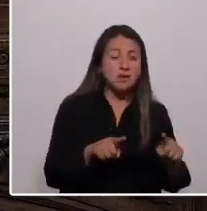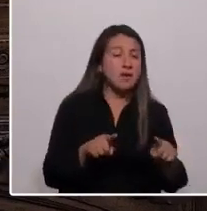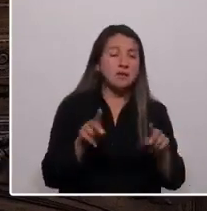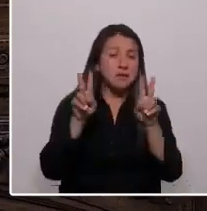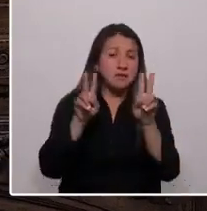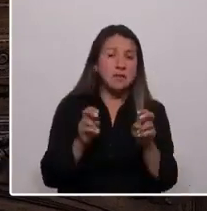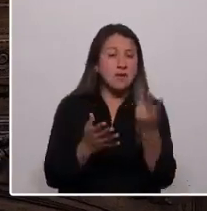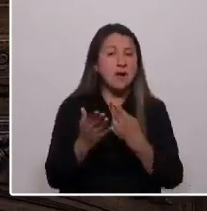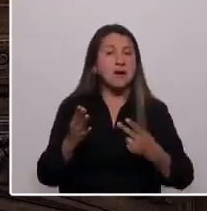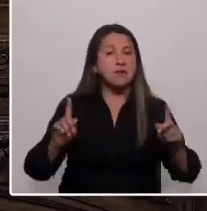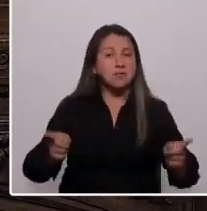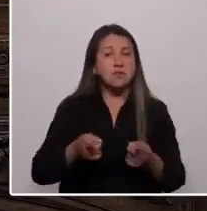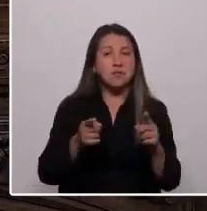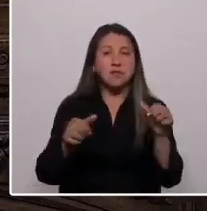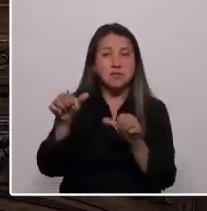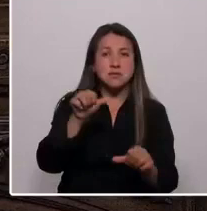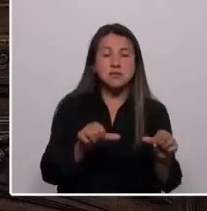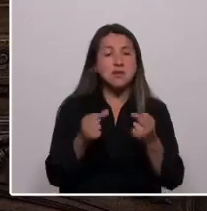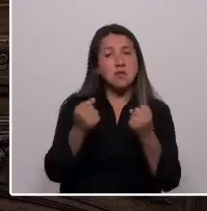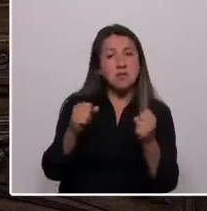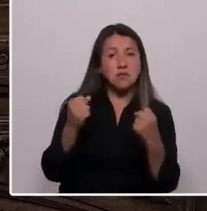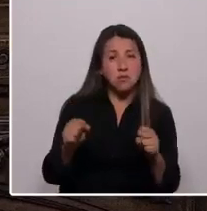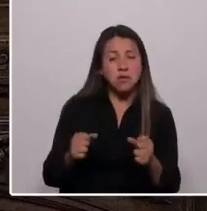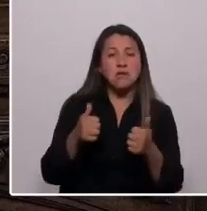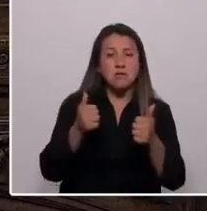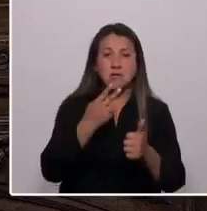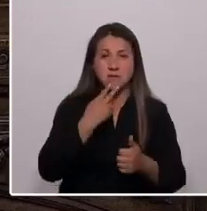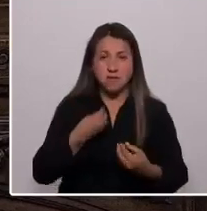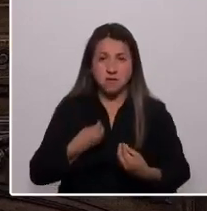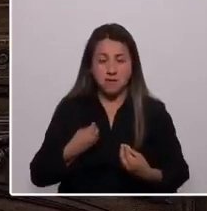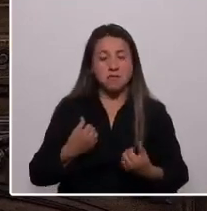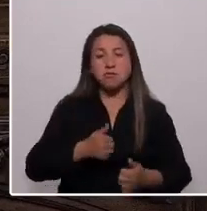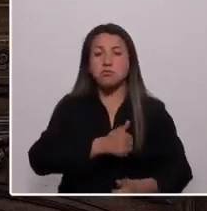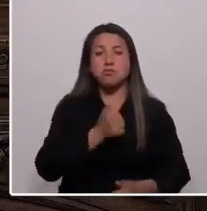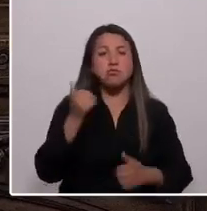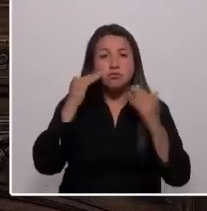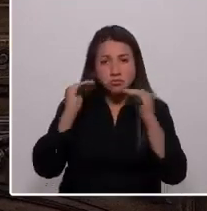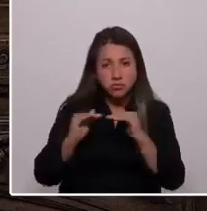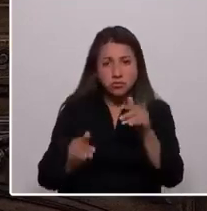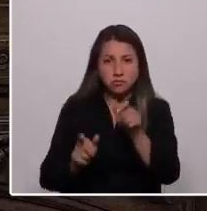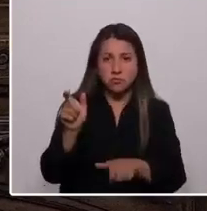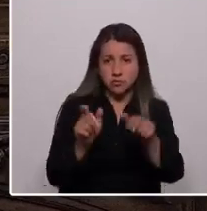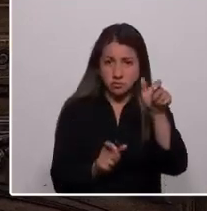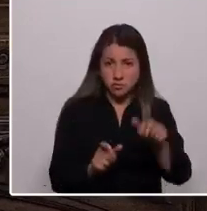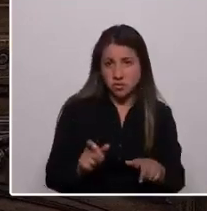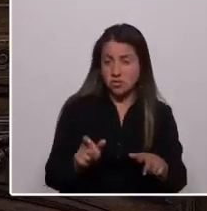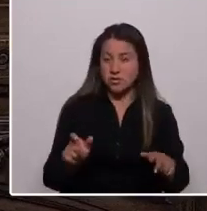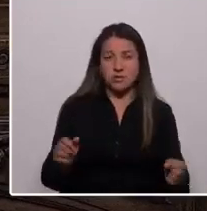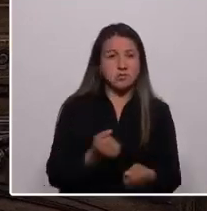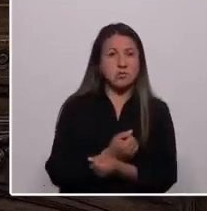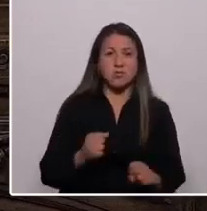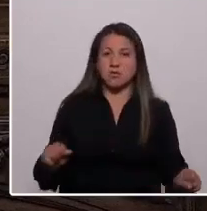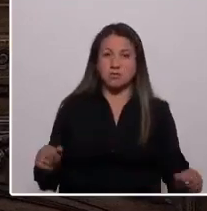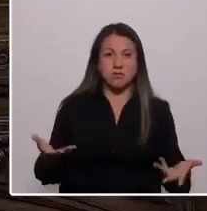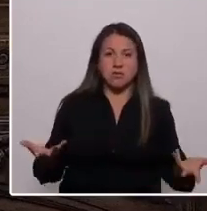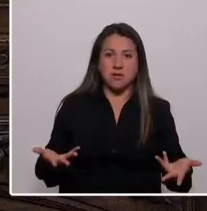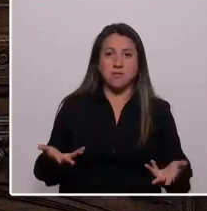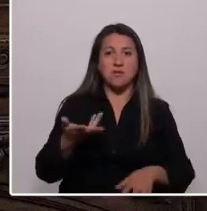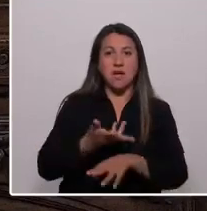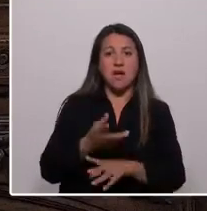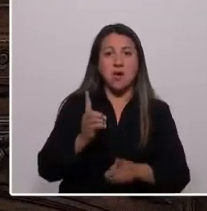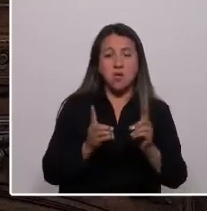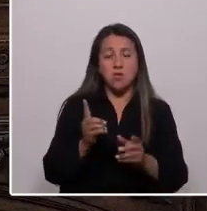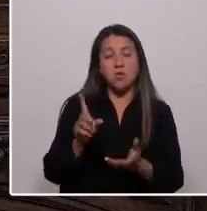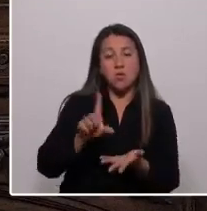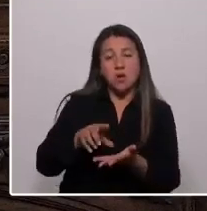música ciencia deportes buen vivir para todas las infancias y personas no es posible que existan localidades que asuman como un destino